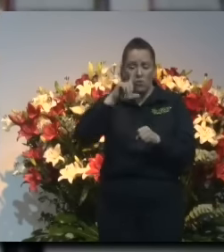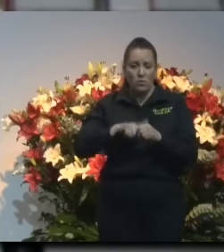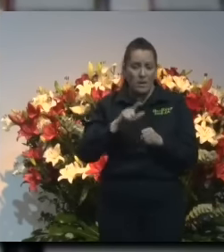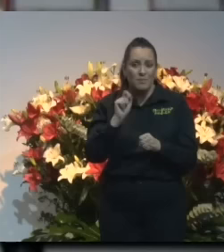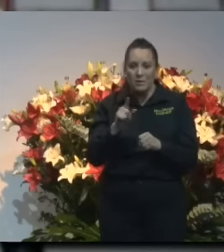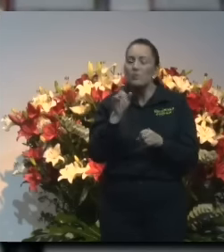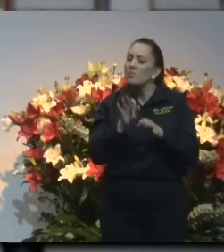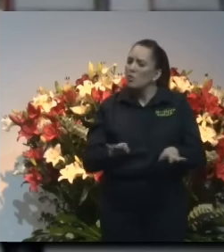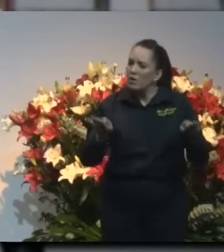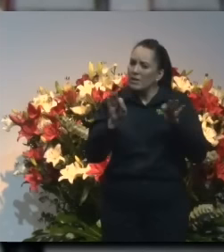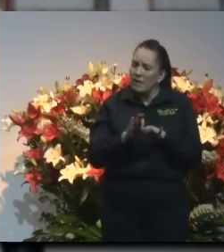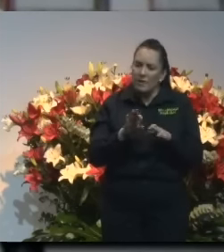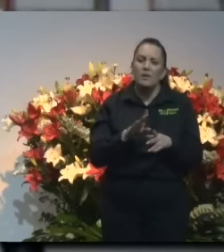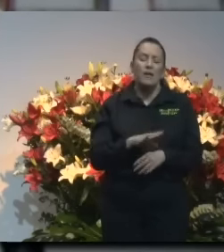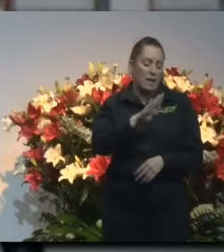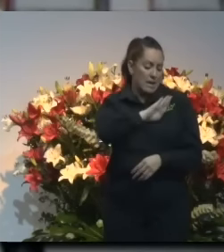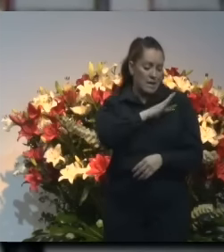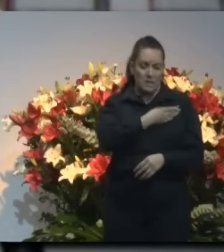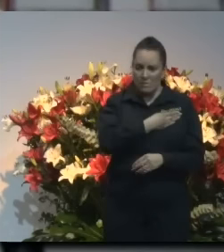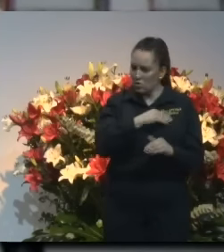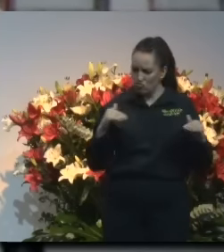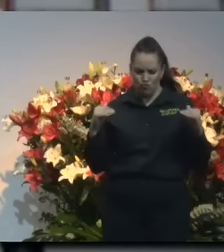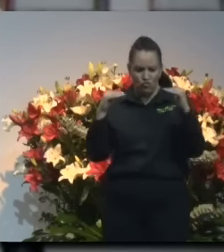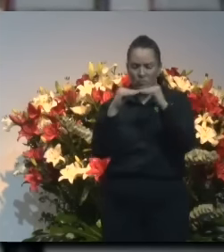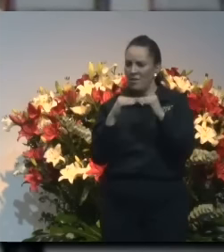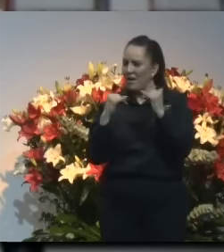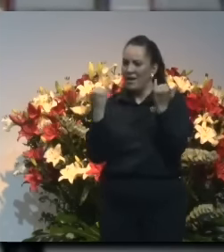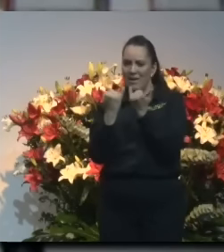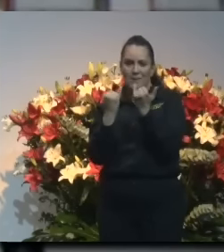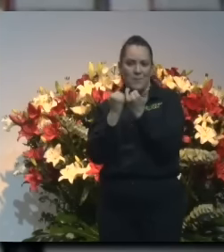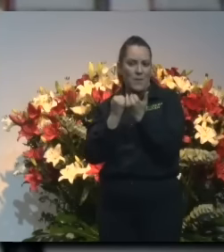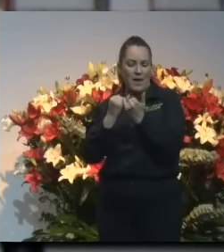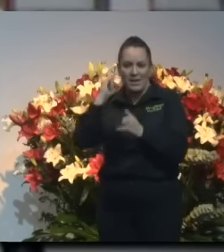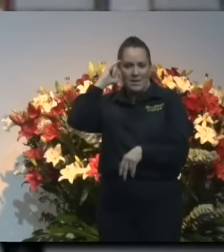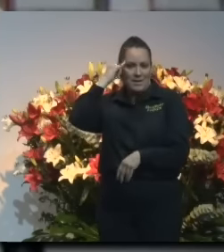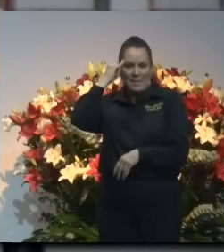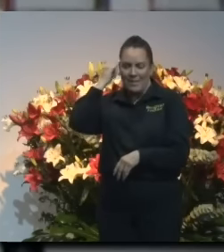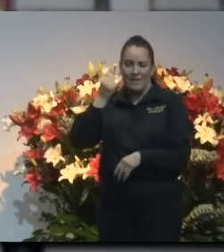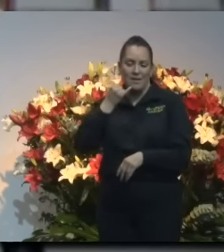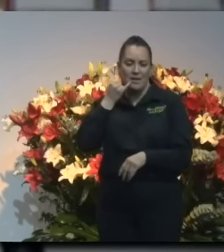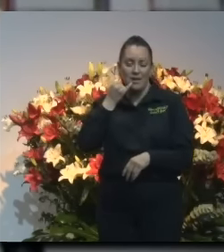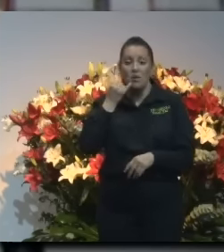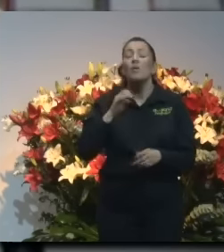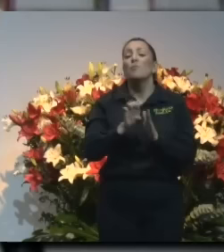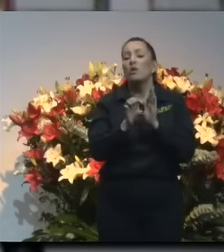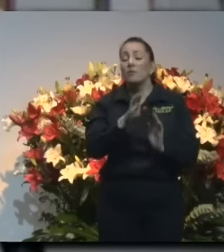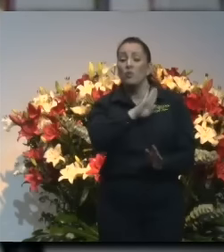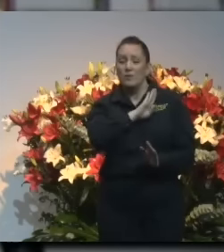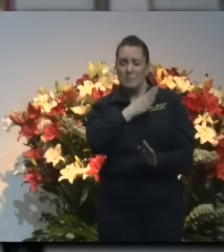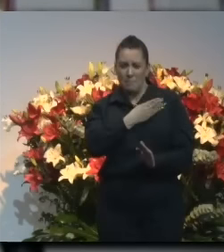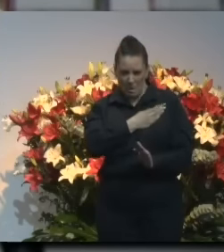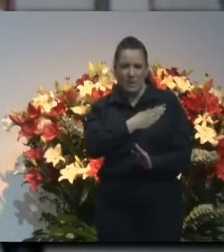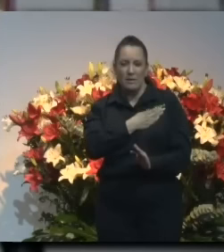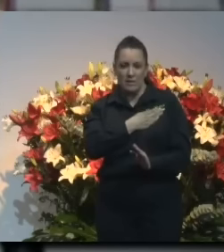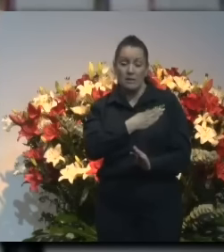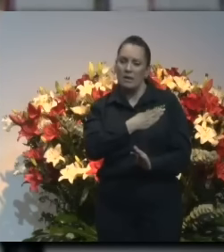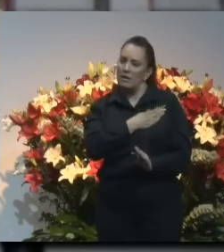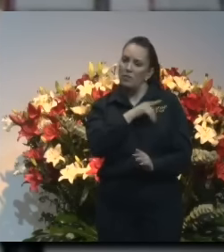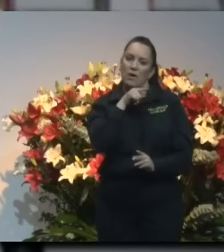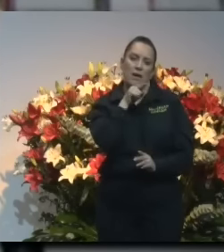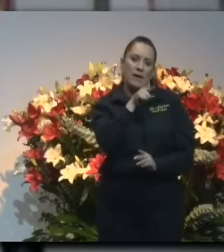el mismo valor que la enseñanza de la lengua indígena. Hay países como España donde se han